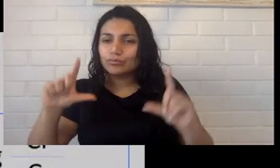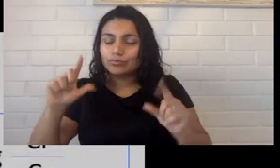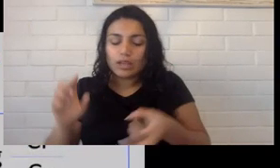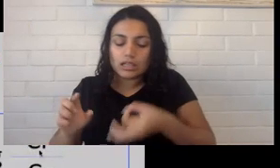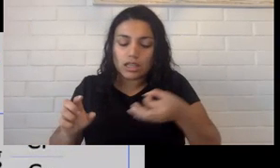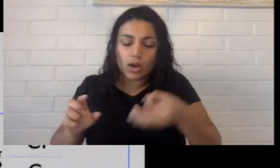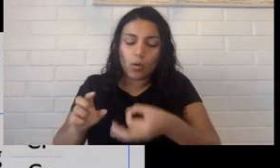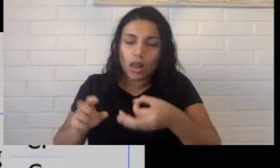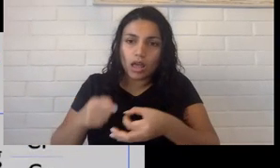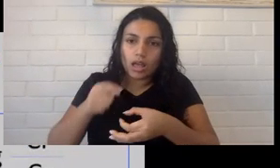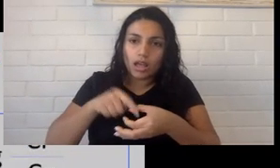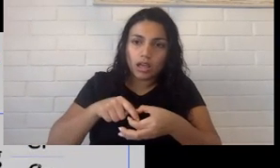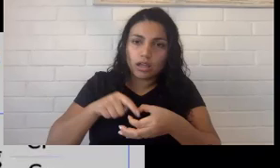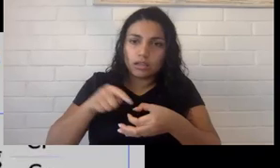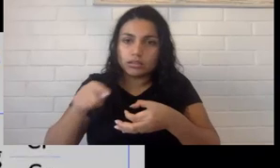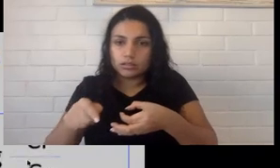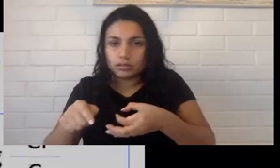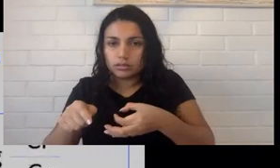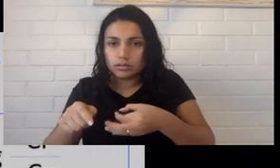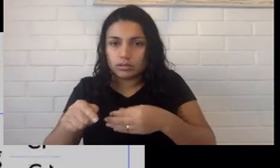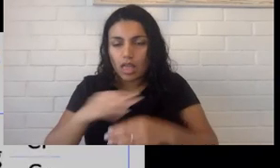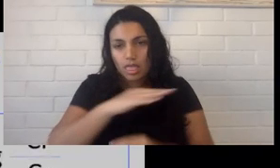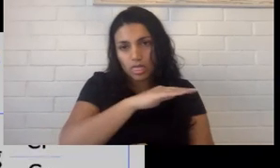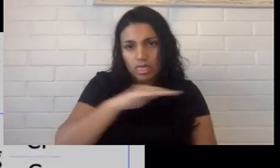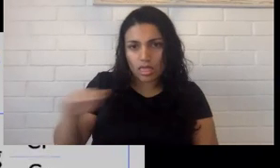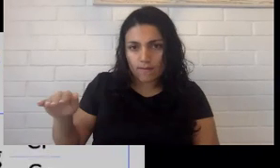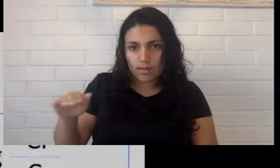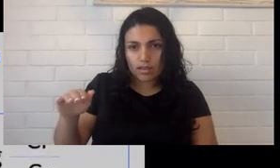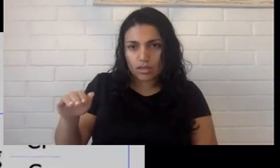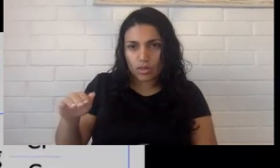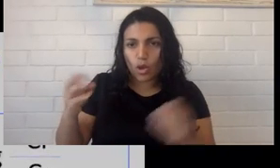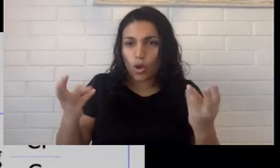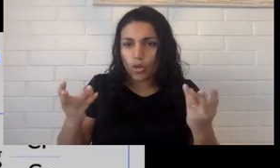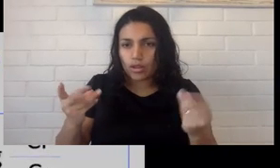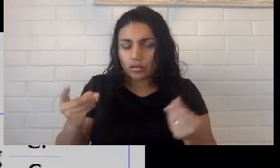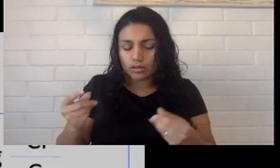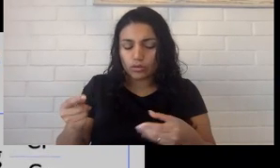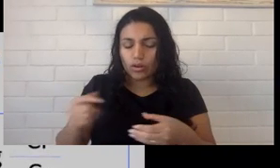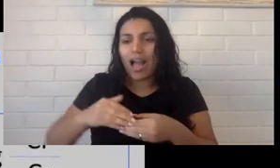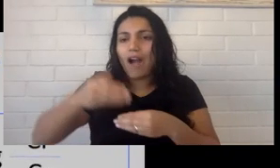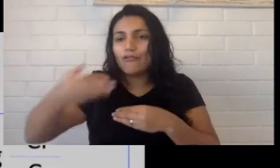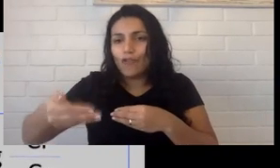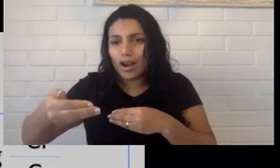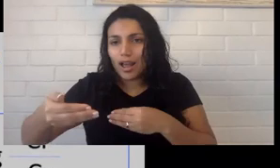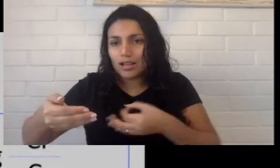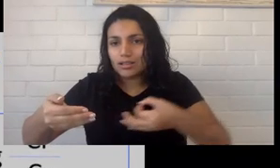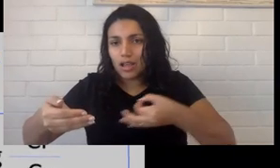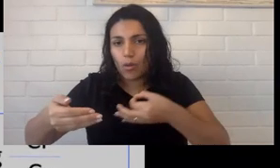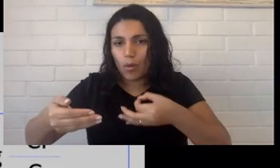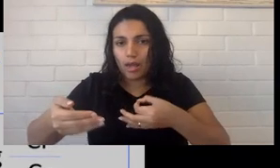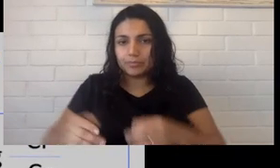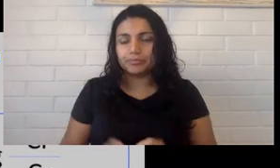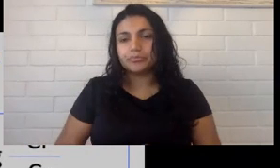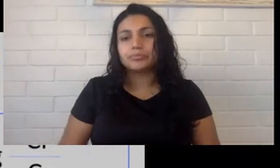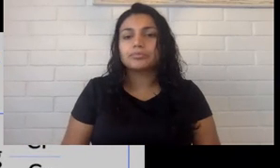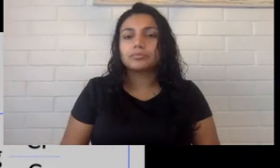medio intracelular, dividido por la concentración que ese ion tenga en el medio extracelular. Y hay una serie de constantes